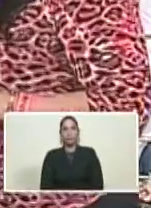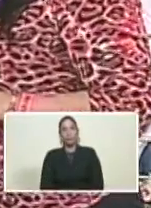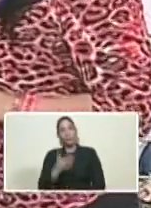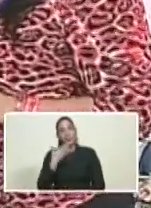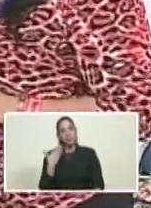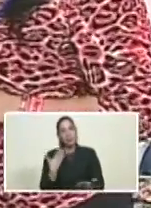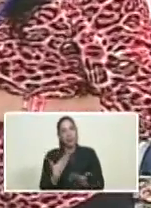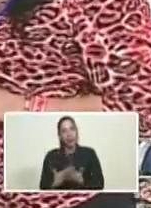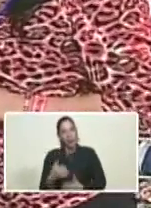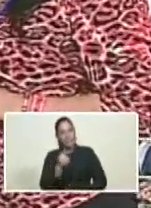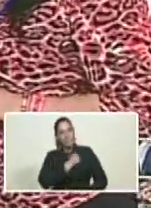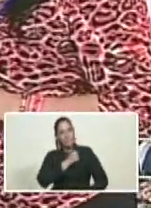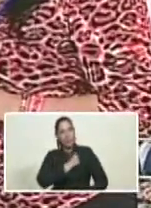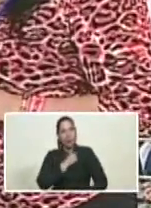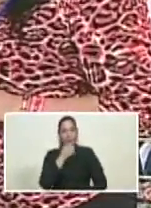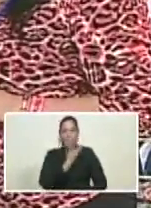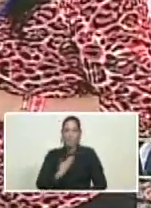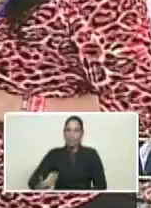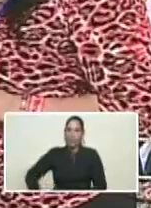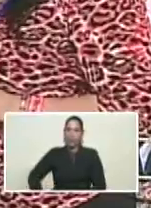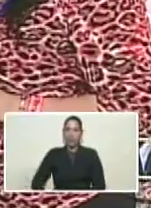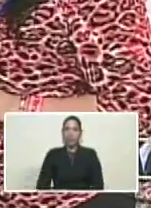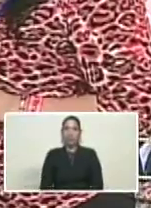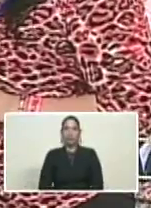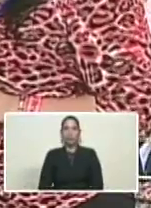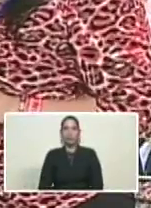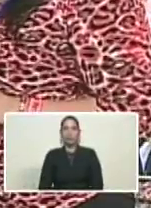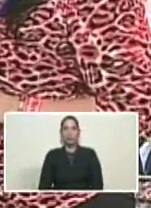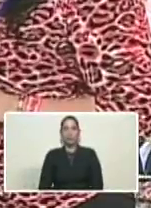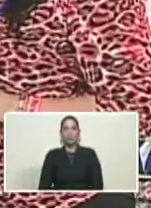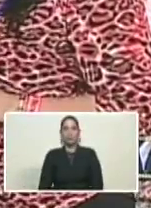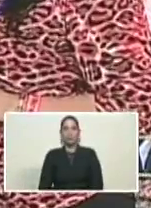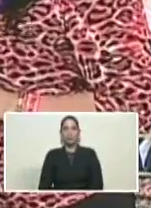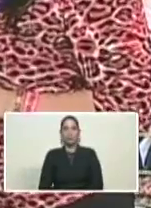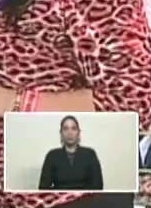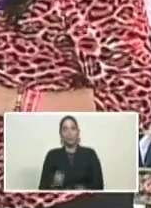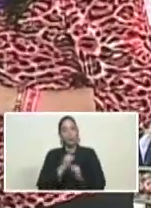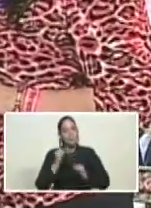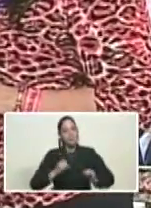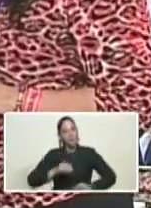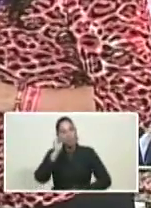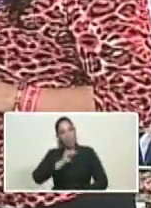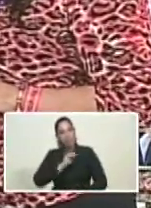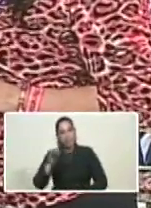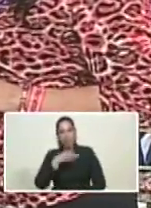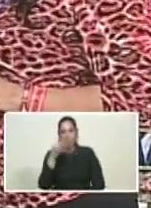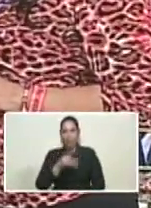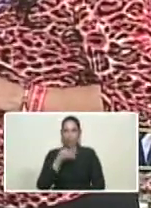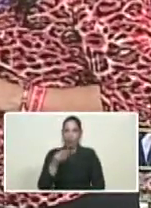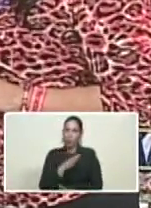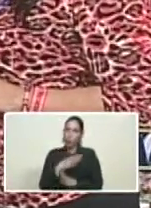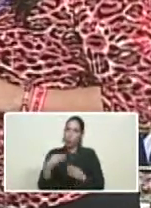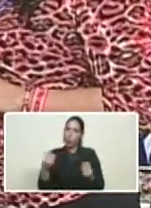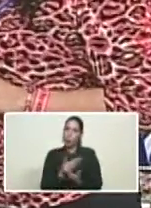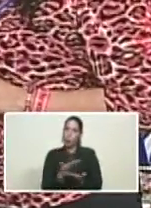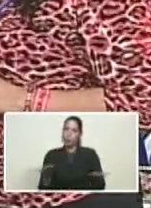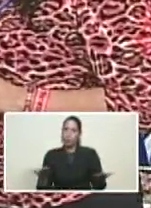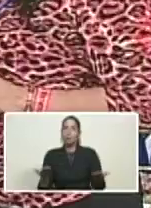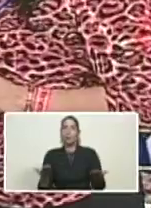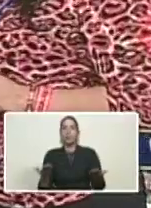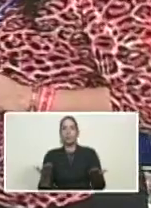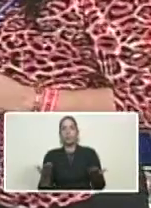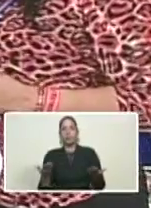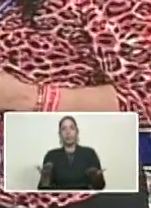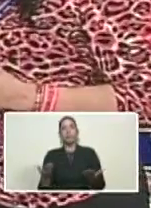Gracias, camarada y presidente obrero Nicolás Maduro. Feliz y bendecida tarde para todos. Amén. Nuestro apreciado ministro,